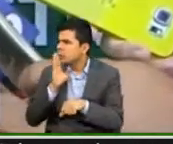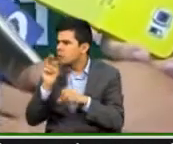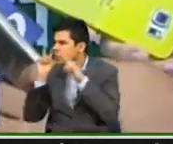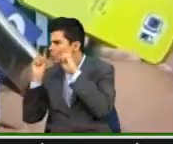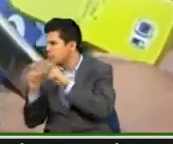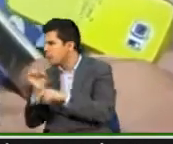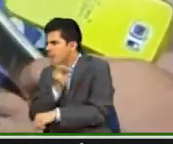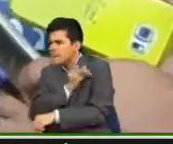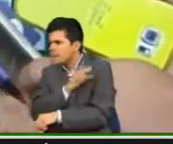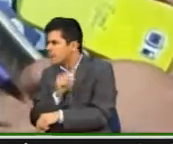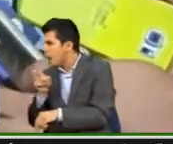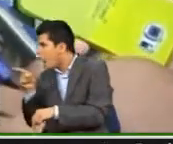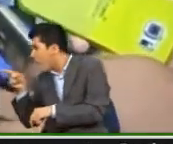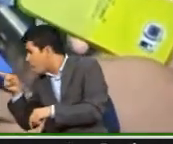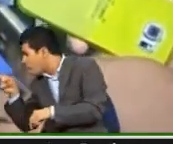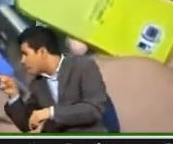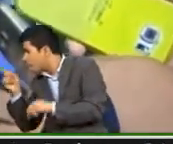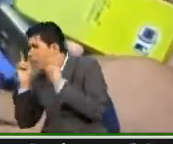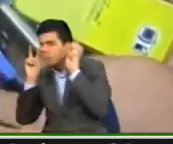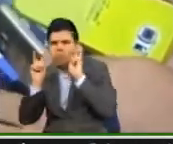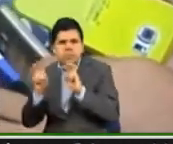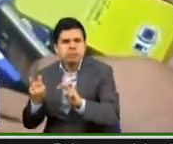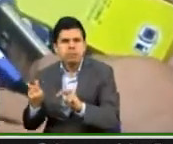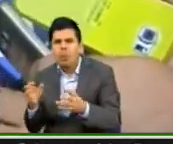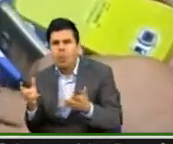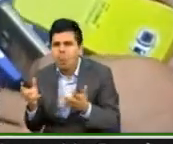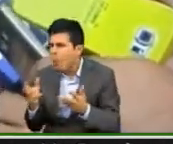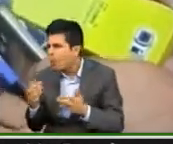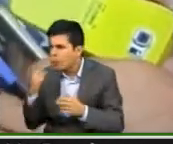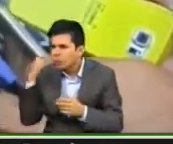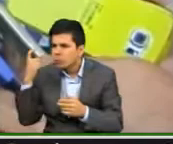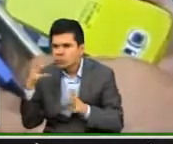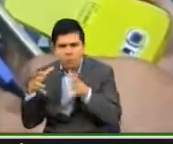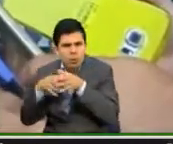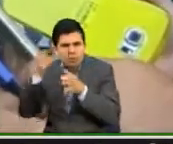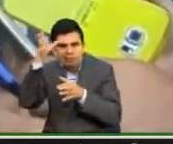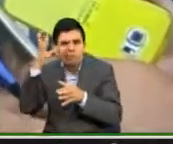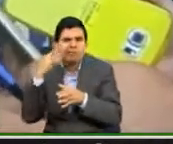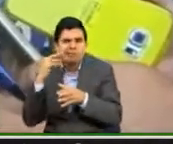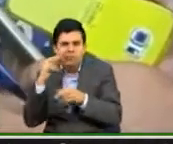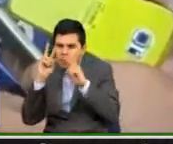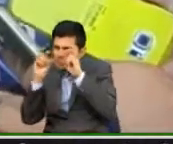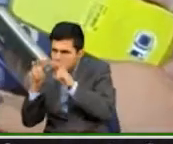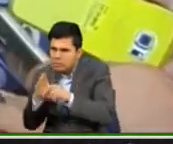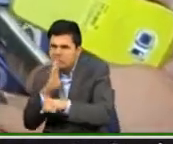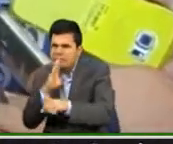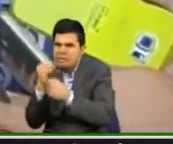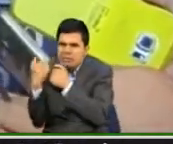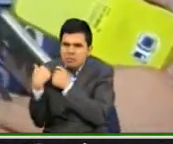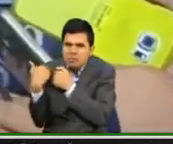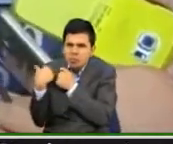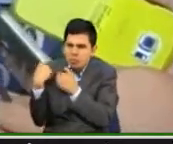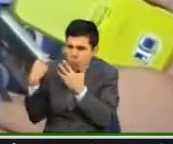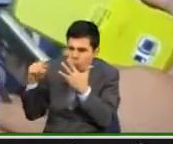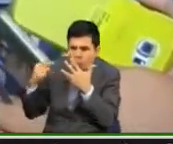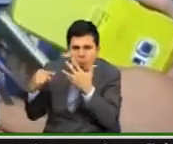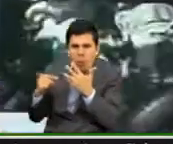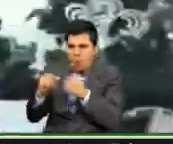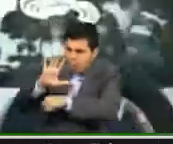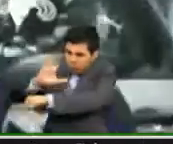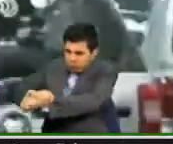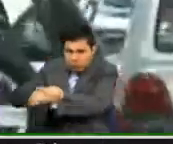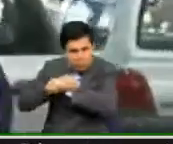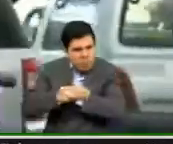Fiscalía y Policía Judicial para hacer un equipo interdisciplinario y poder dar los resultados de